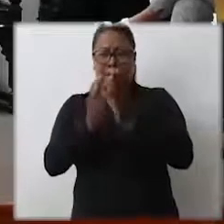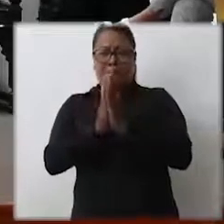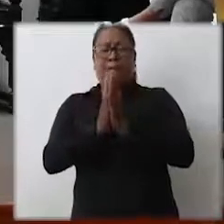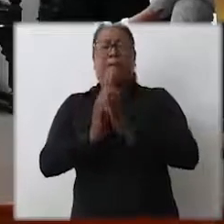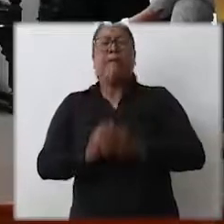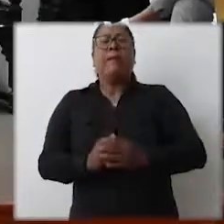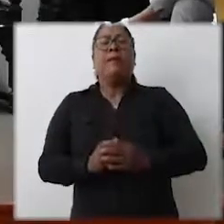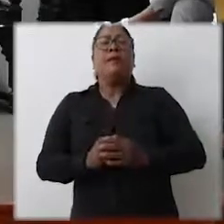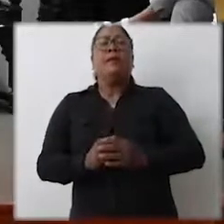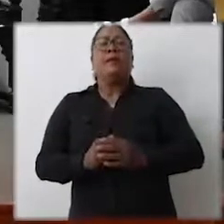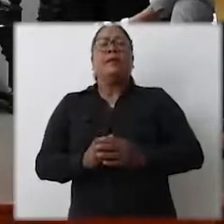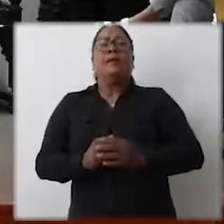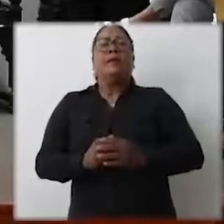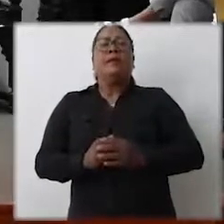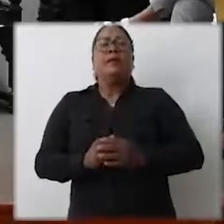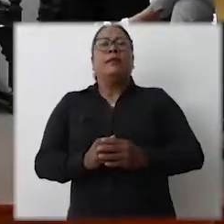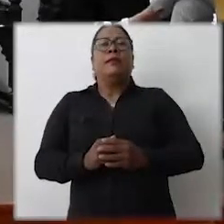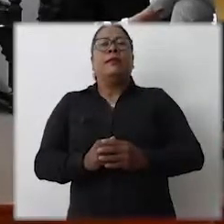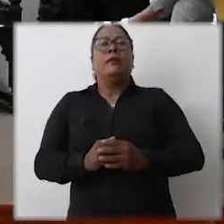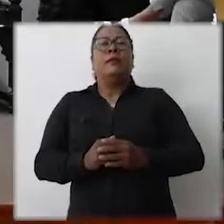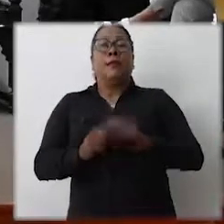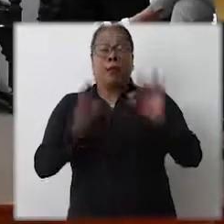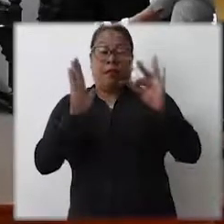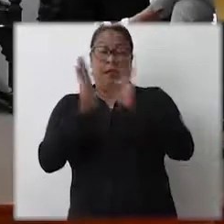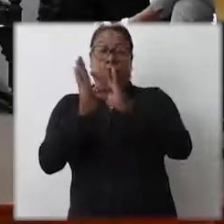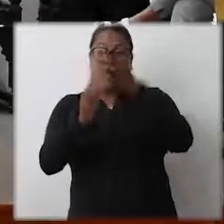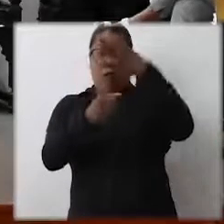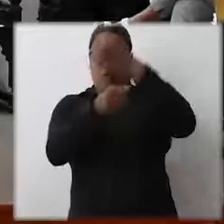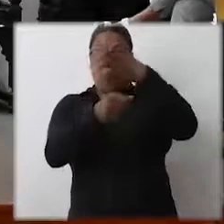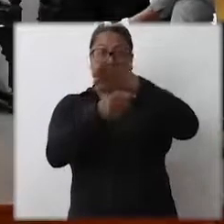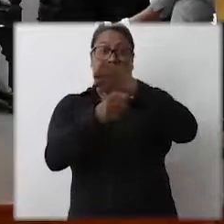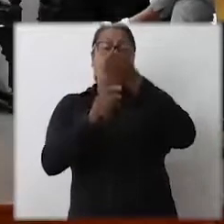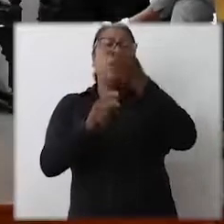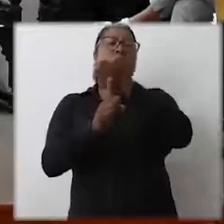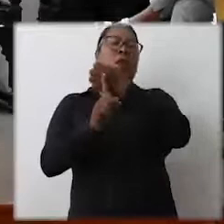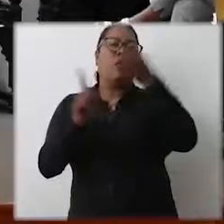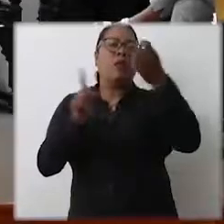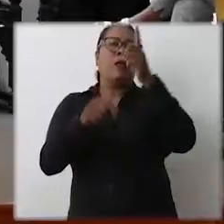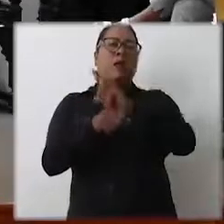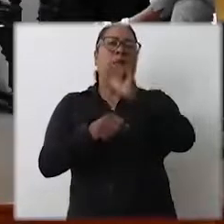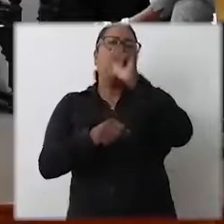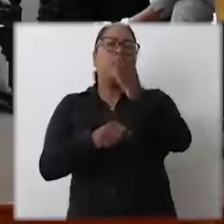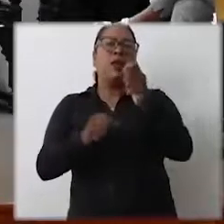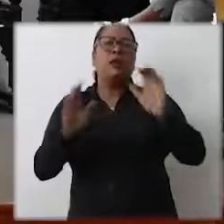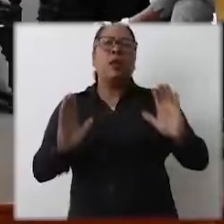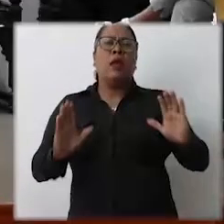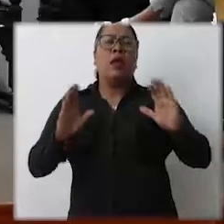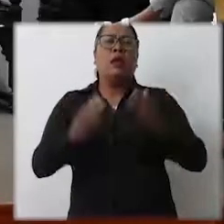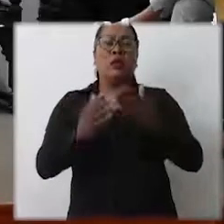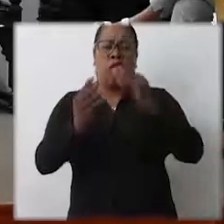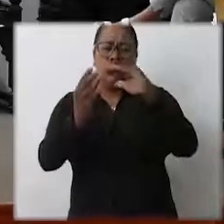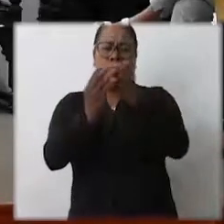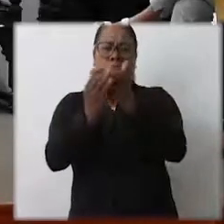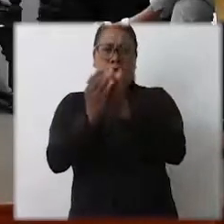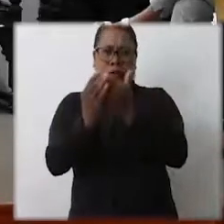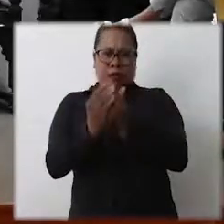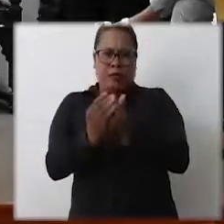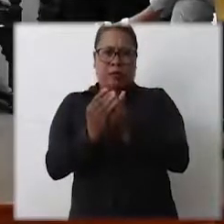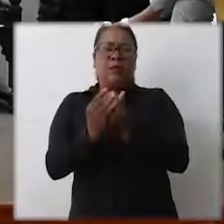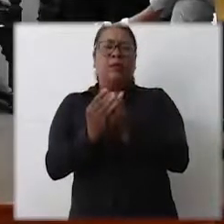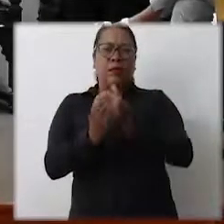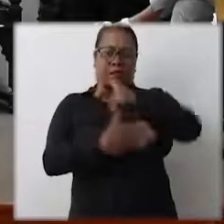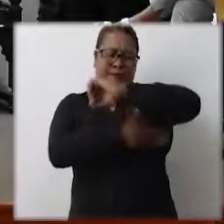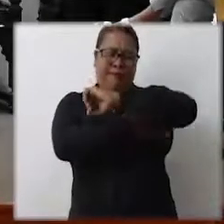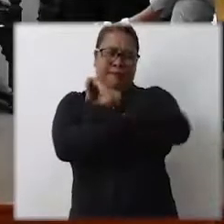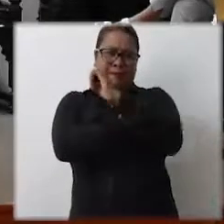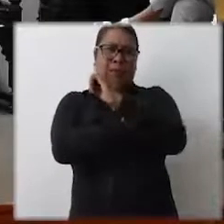de acuerdo con número 23, diagonal 2022, de fecha 14 de febrero del año 2022. Signado por el presidente